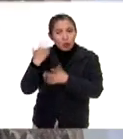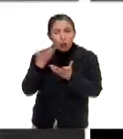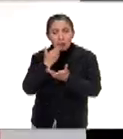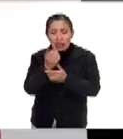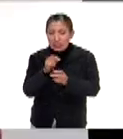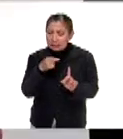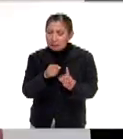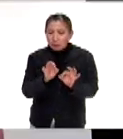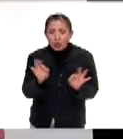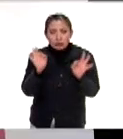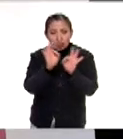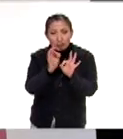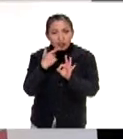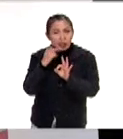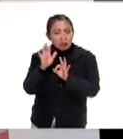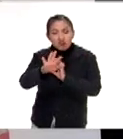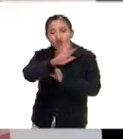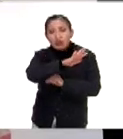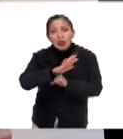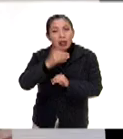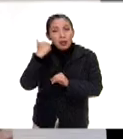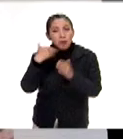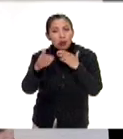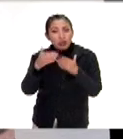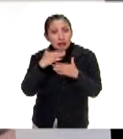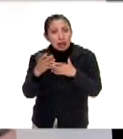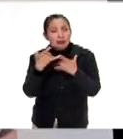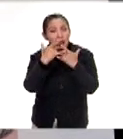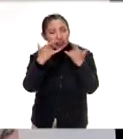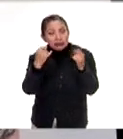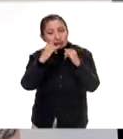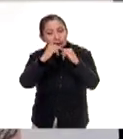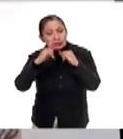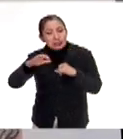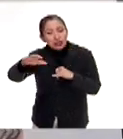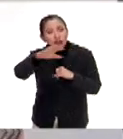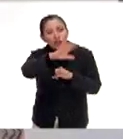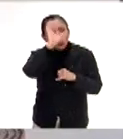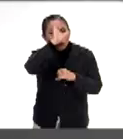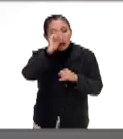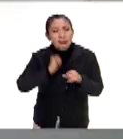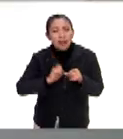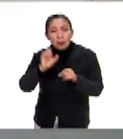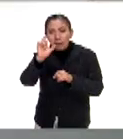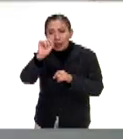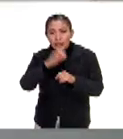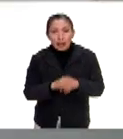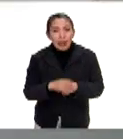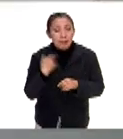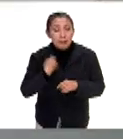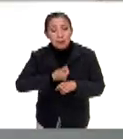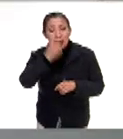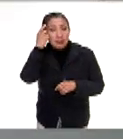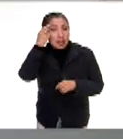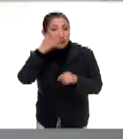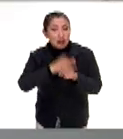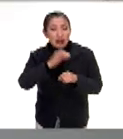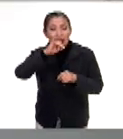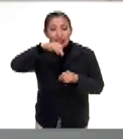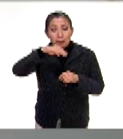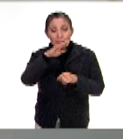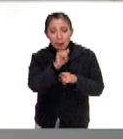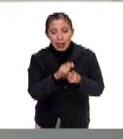figura central que perfiló el panorama de la modernidad y de las instituciones culturales del siglo XX. Fue el primer director del